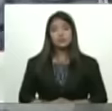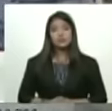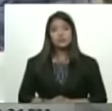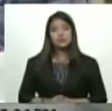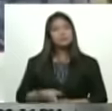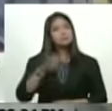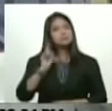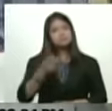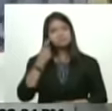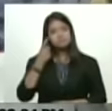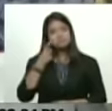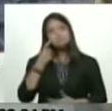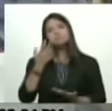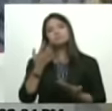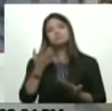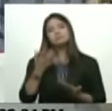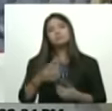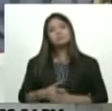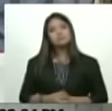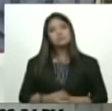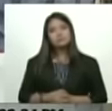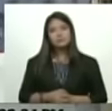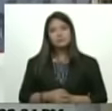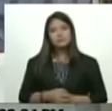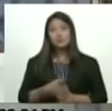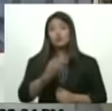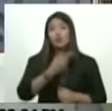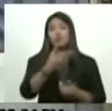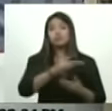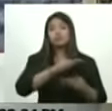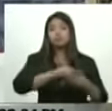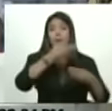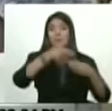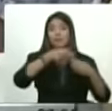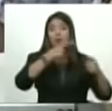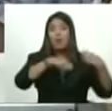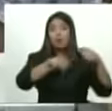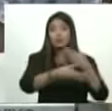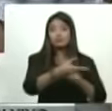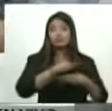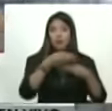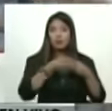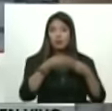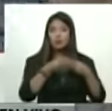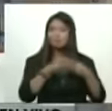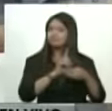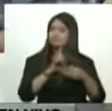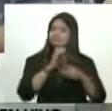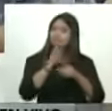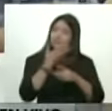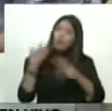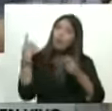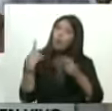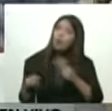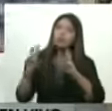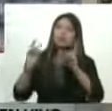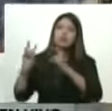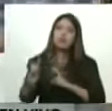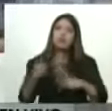que ver con dejar de lado la renta petrolera, dedicándose por supuesto a impulsar, a desarrollar otros